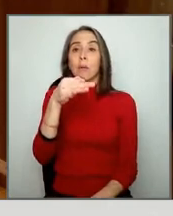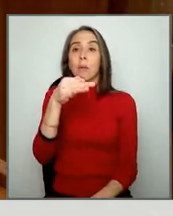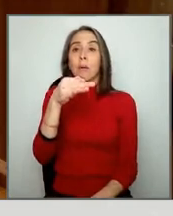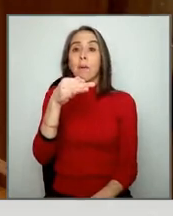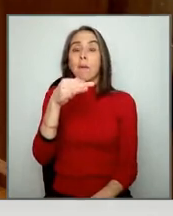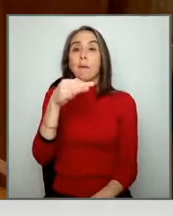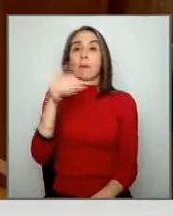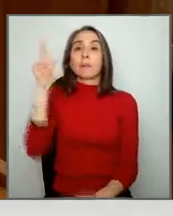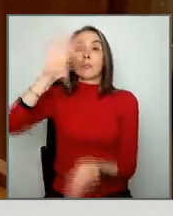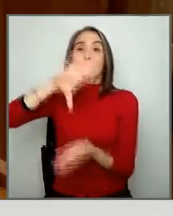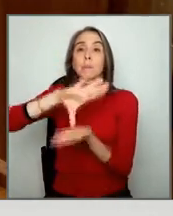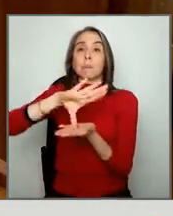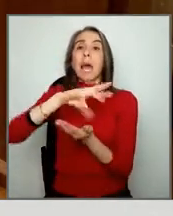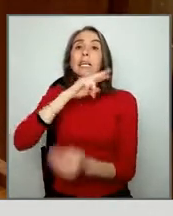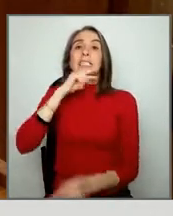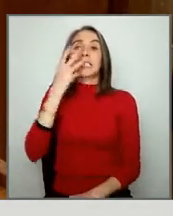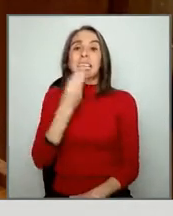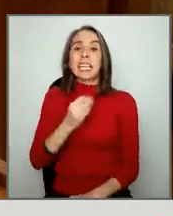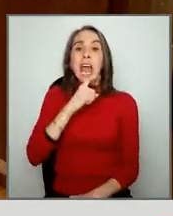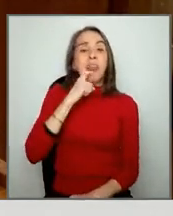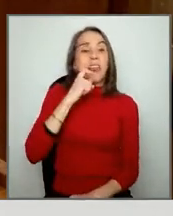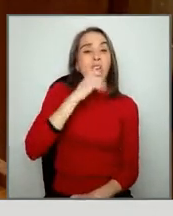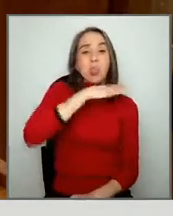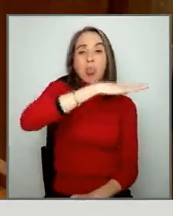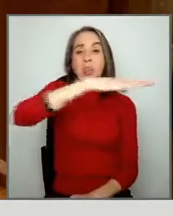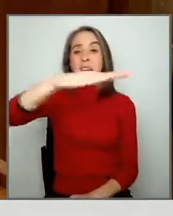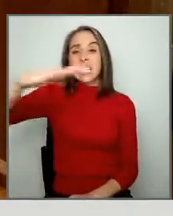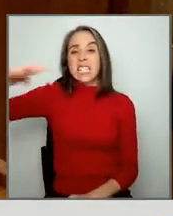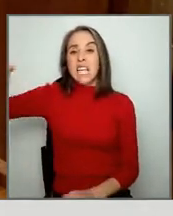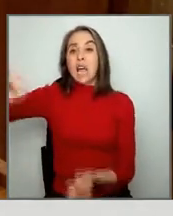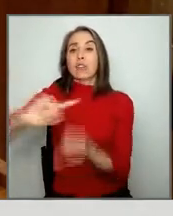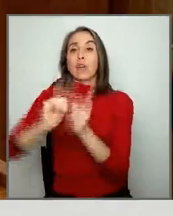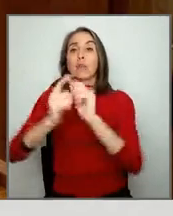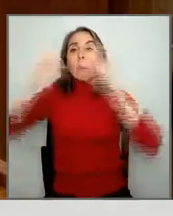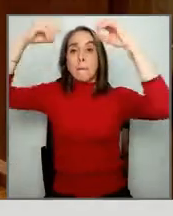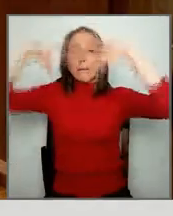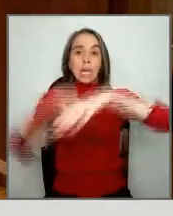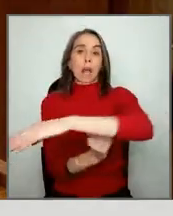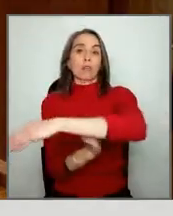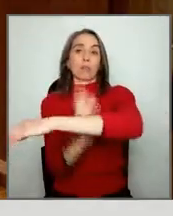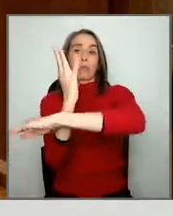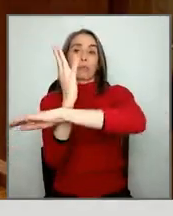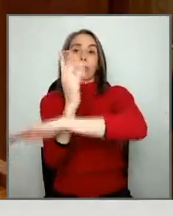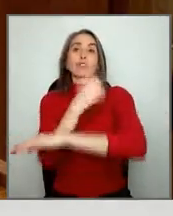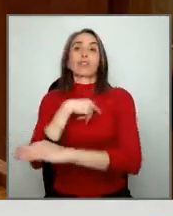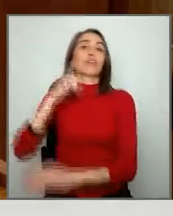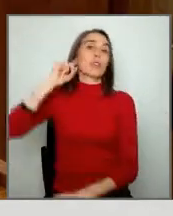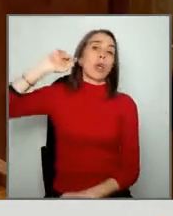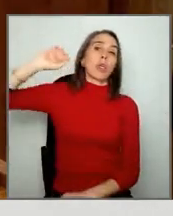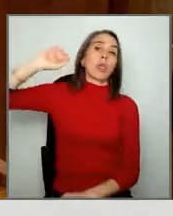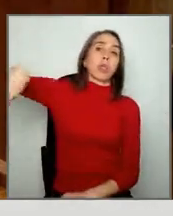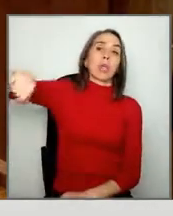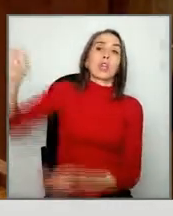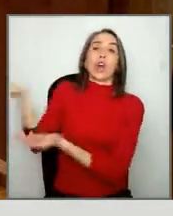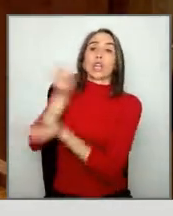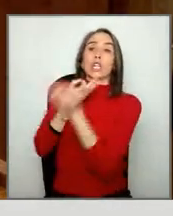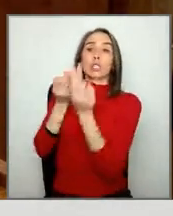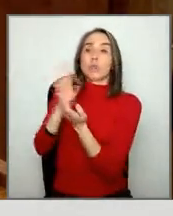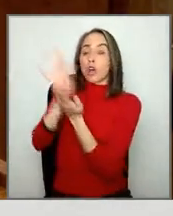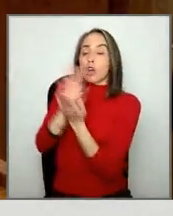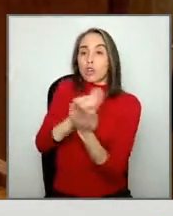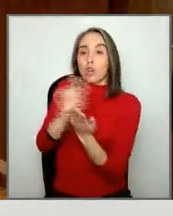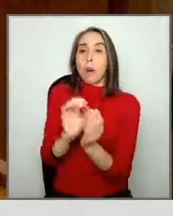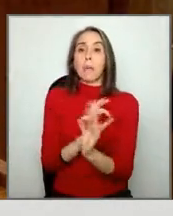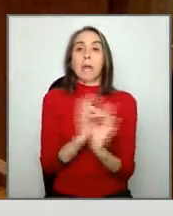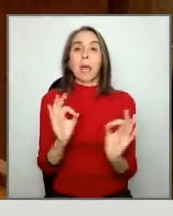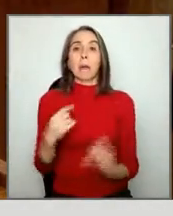ha hecho un milagro con el desierto y nosotros no somos capaces ni siquiera tomar en cuenta sus sugerencia en mi